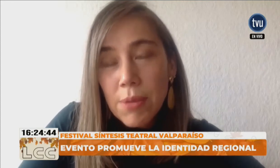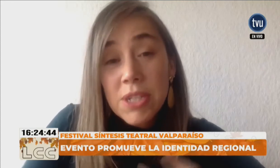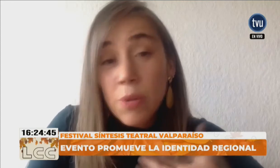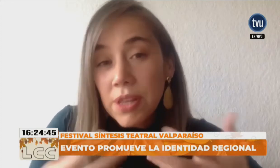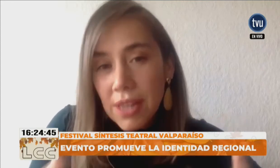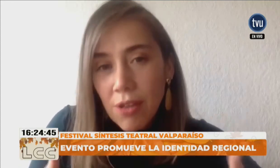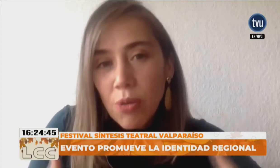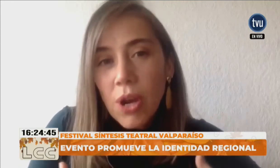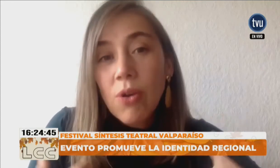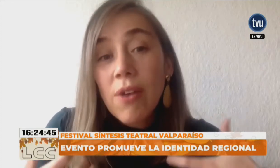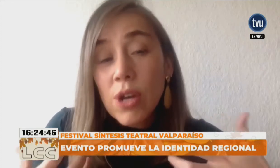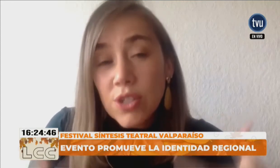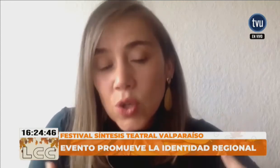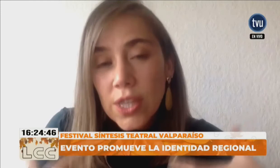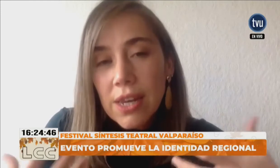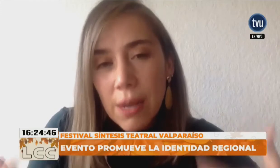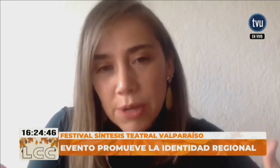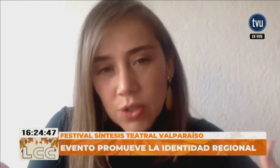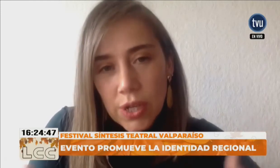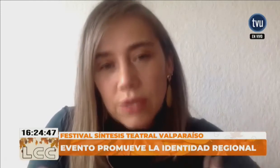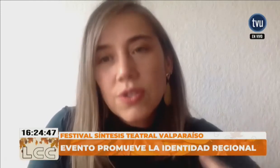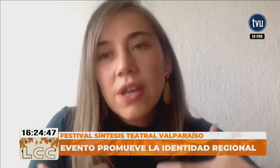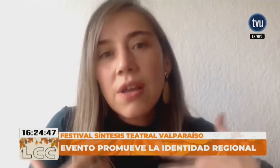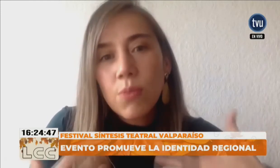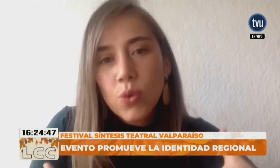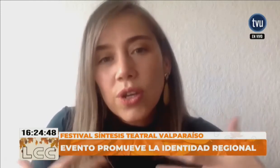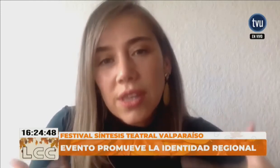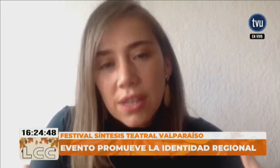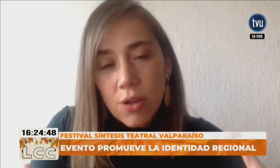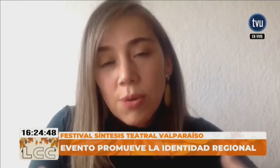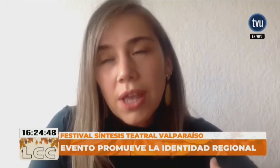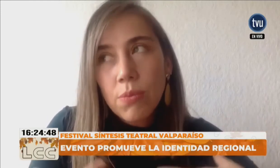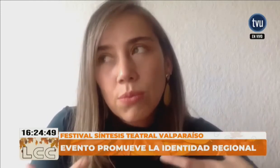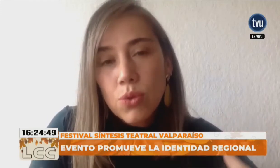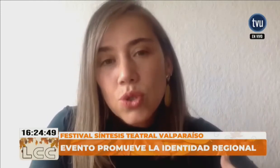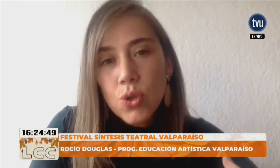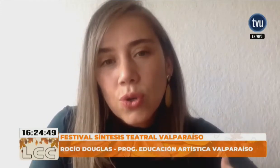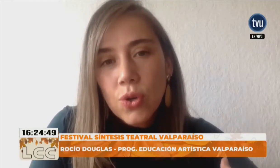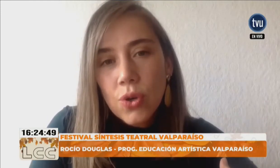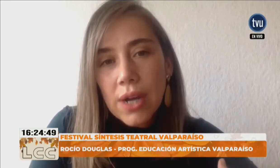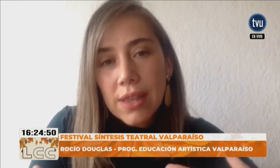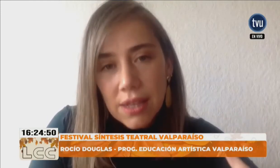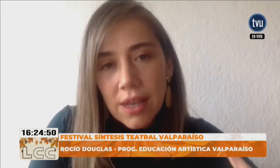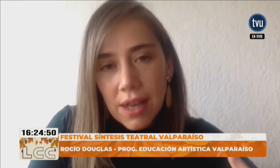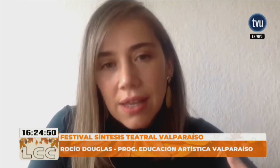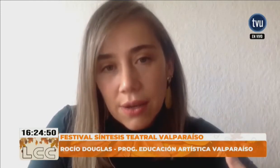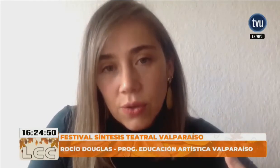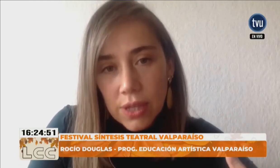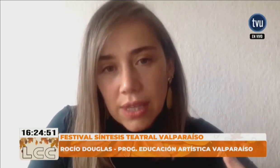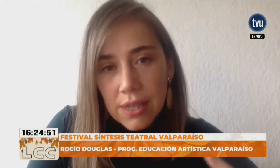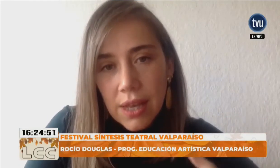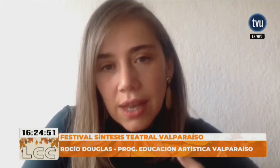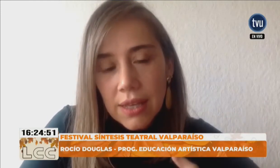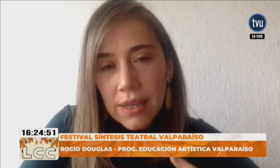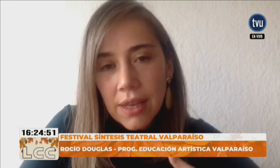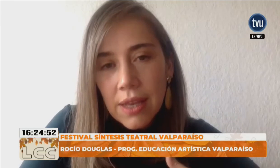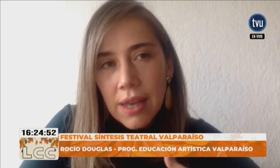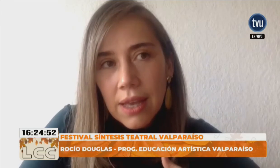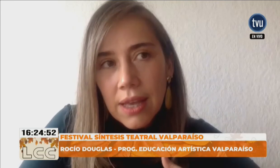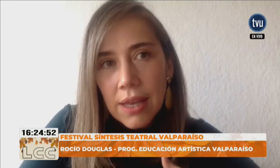A mí me ha sorprendido como la colaboración que tienen las personas. Entonces, el mundo artístico, porque hay mucho artista acá, hay harto artista